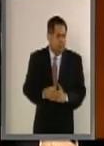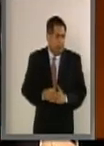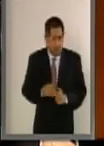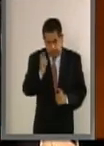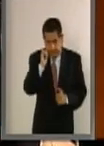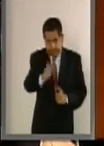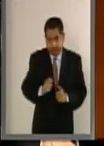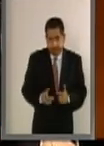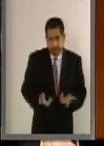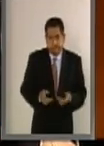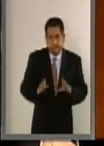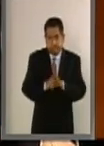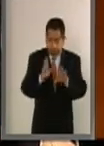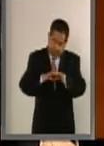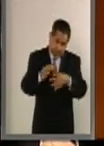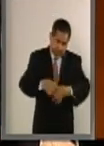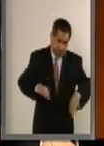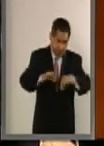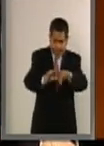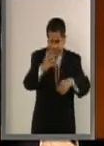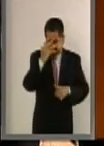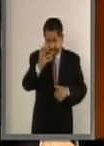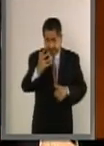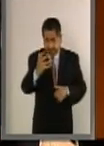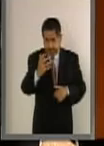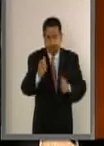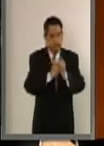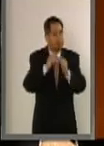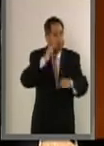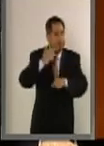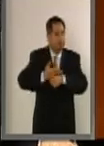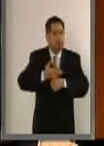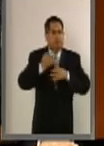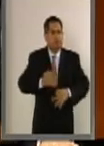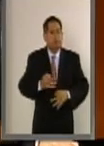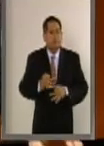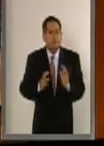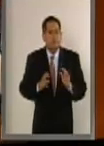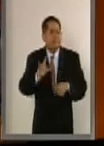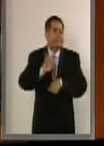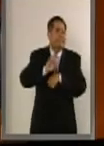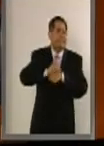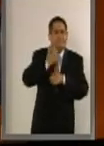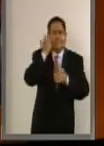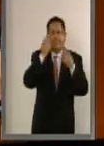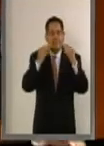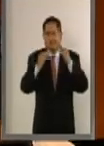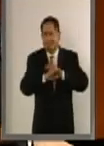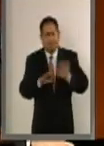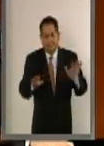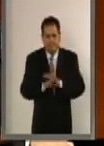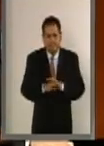Eso es hablar de manera seria, eso es hablar de manera responsable, sin simulaciones ni,